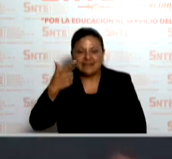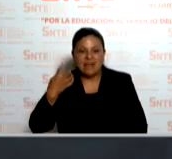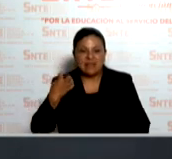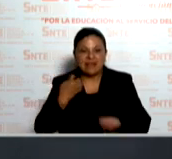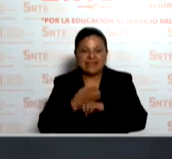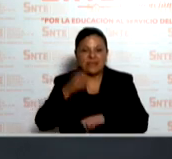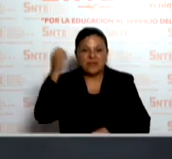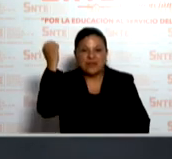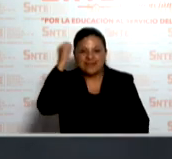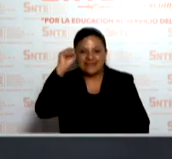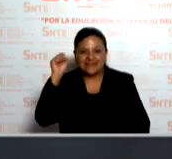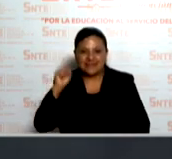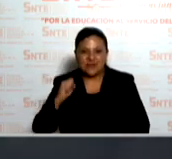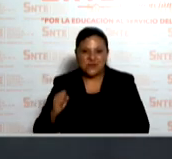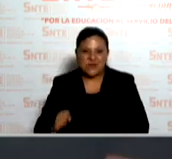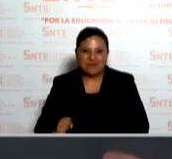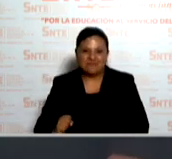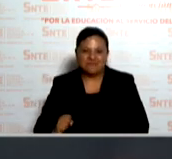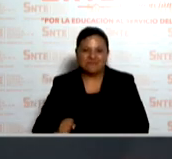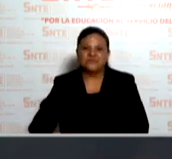Sinaloa.